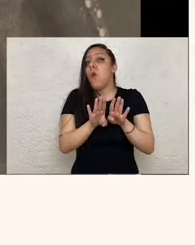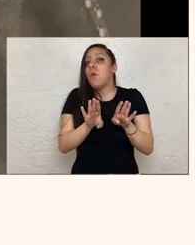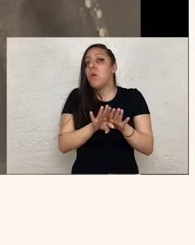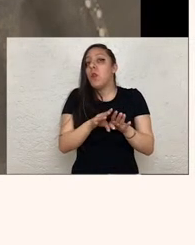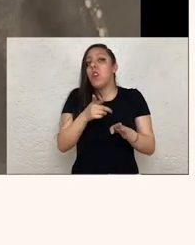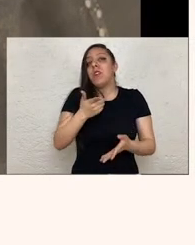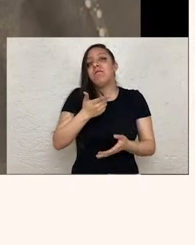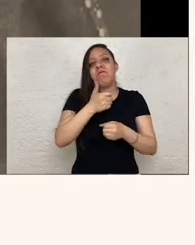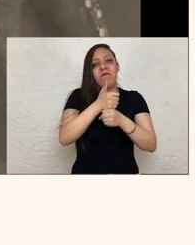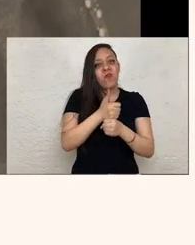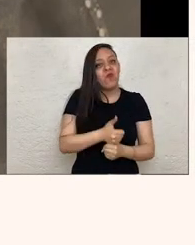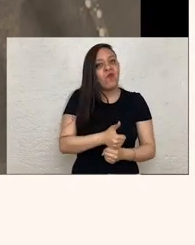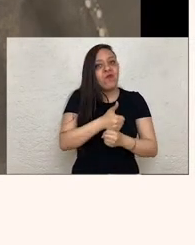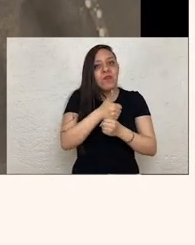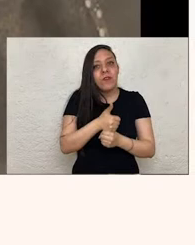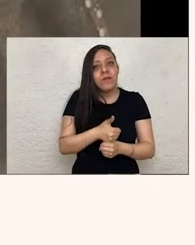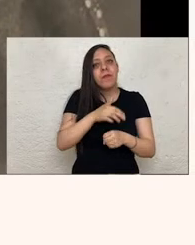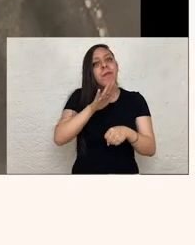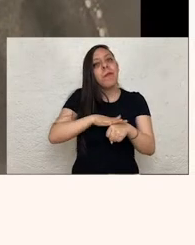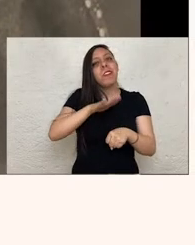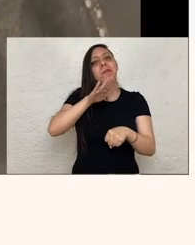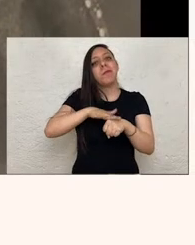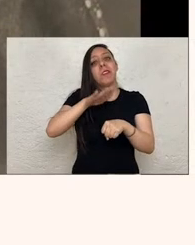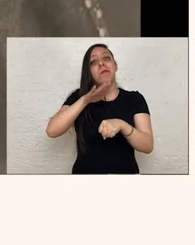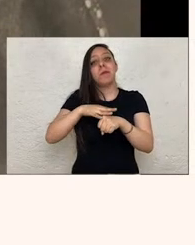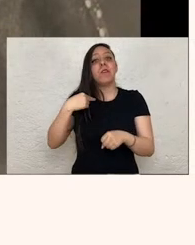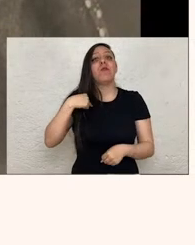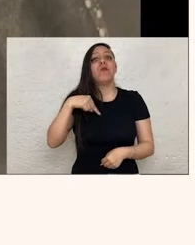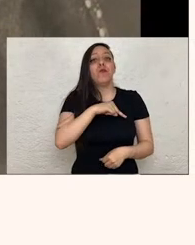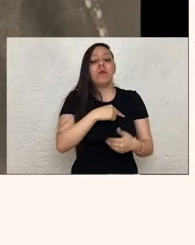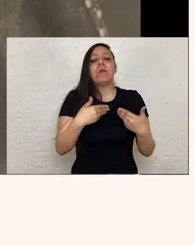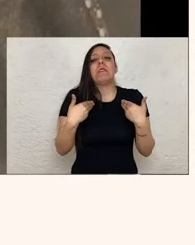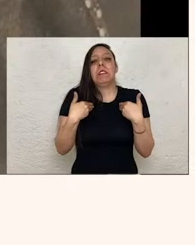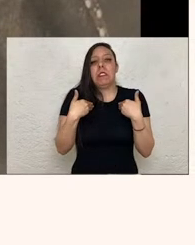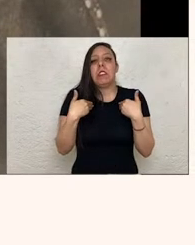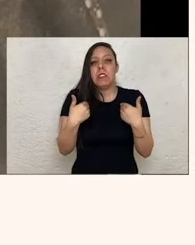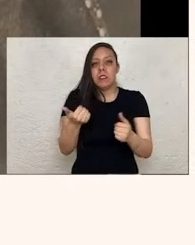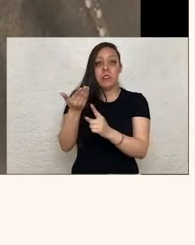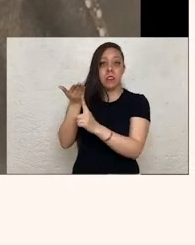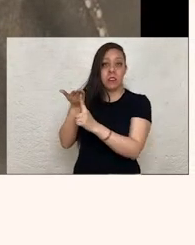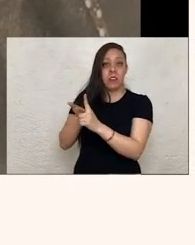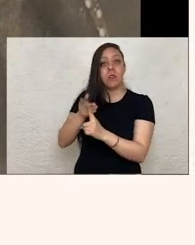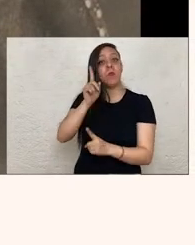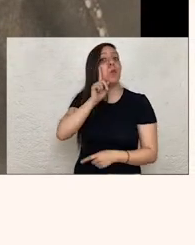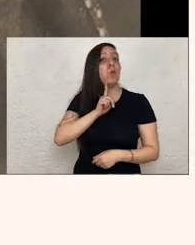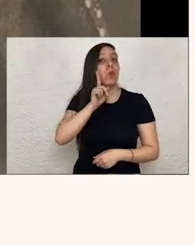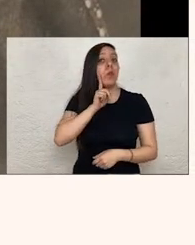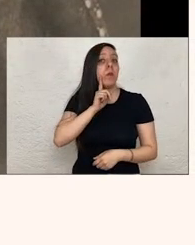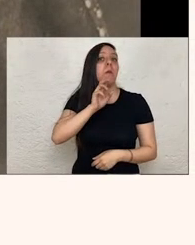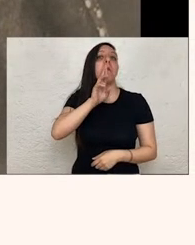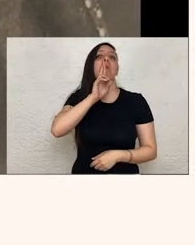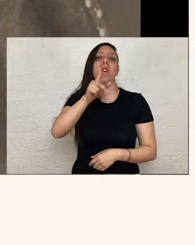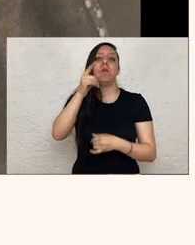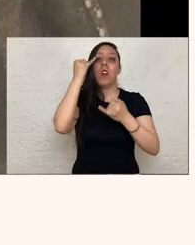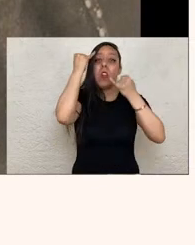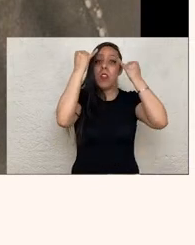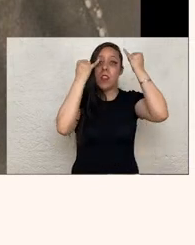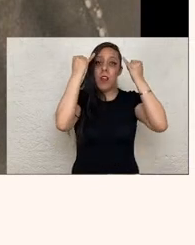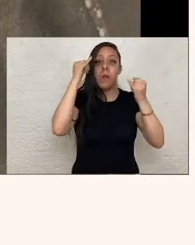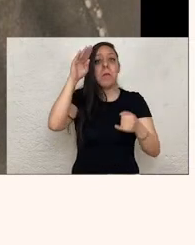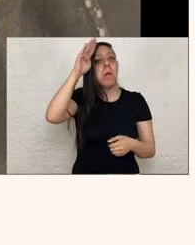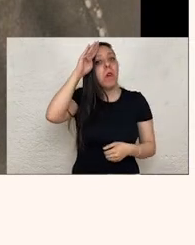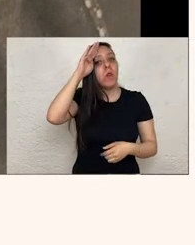hubieran sufrido mucho mejor. Si vamos a entender su situación, sería mejor